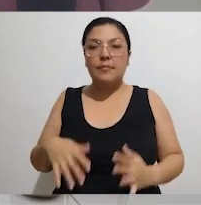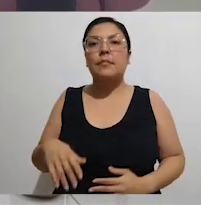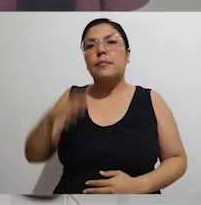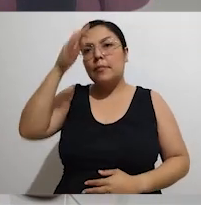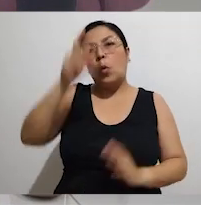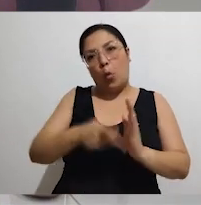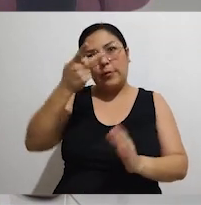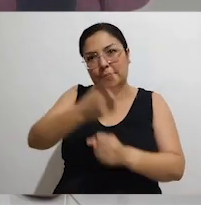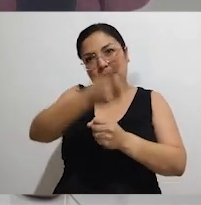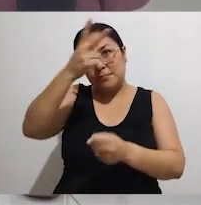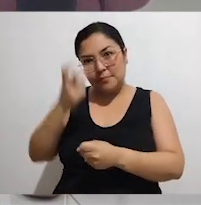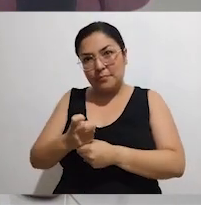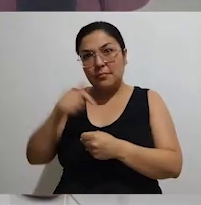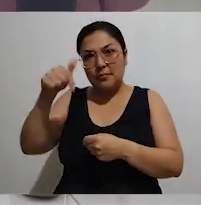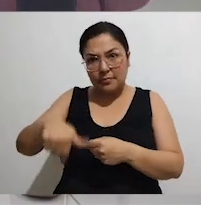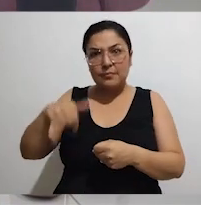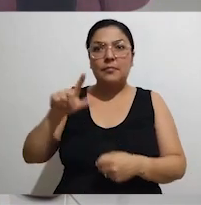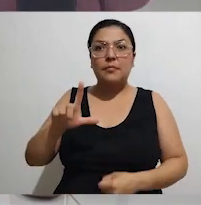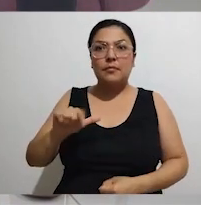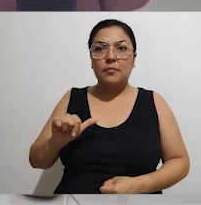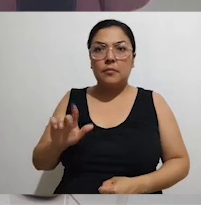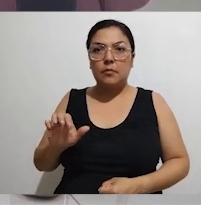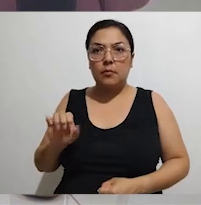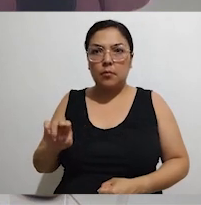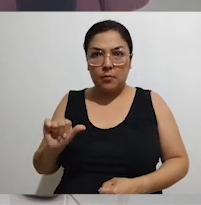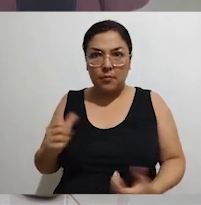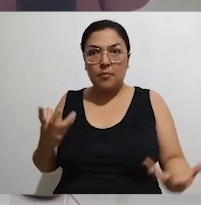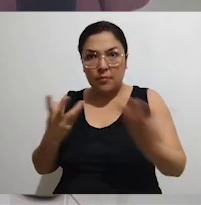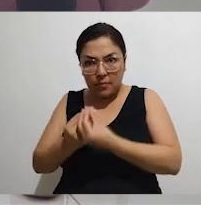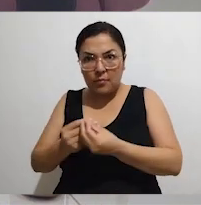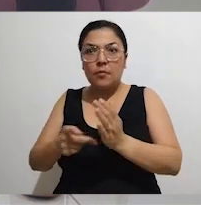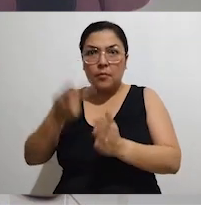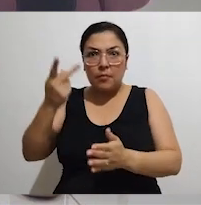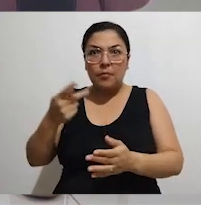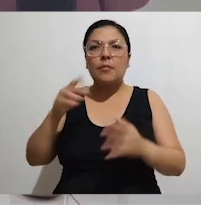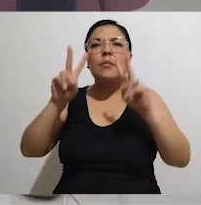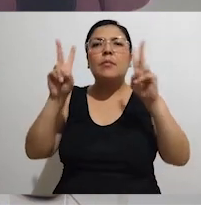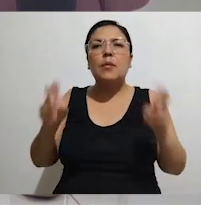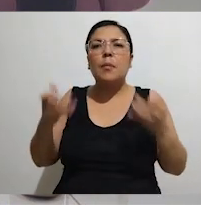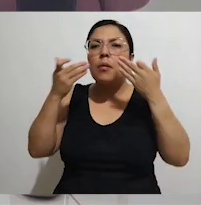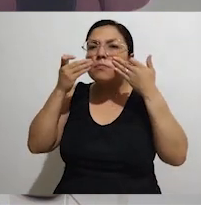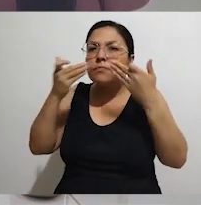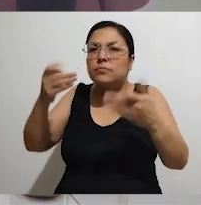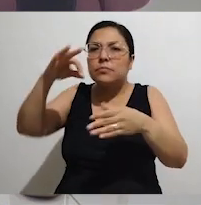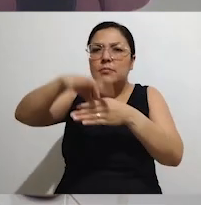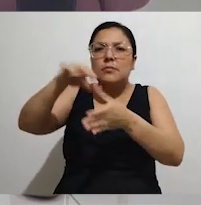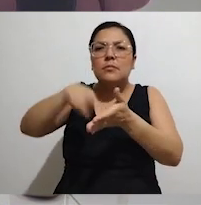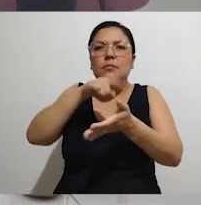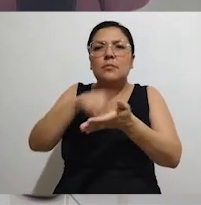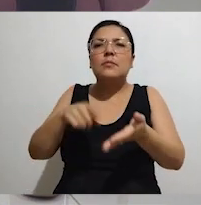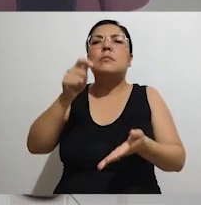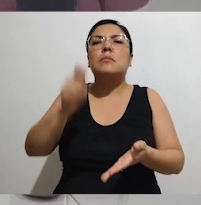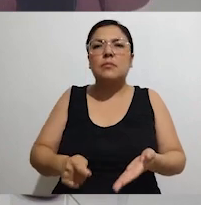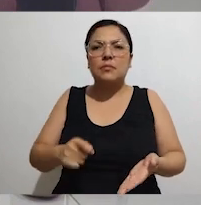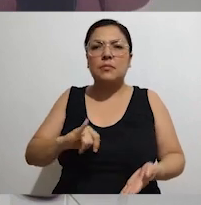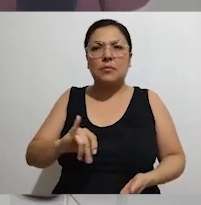para platicarnos después de todo este seguimiento que se le hizo a la observación electoral, cómo nos fue en materia de observación electoral al Instituto